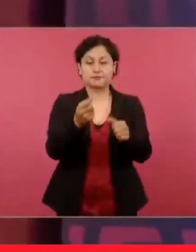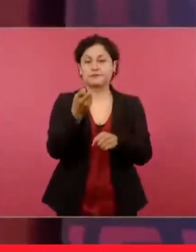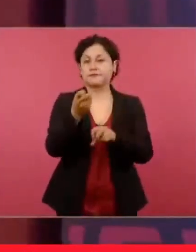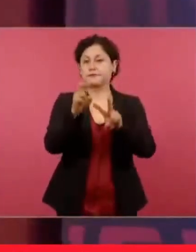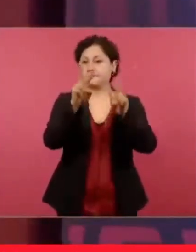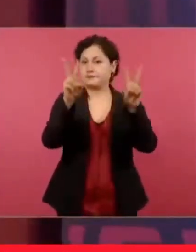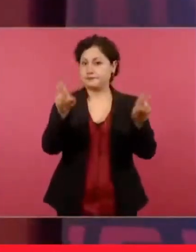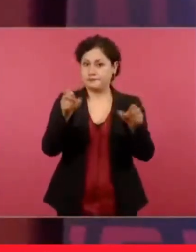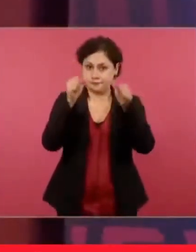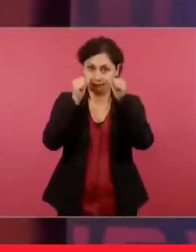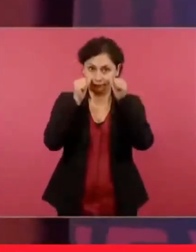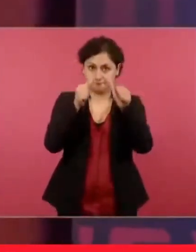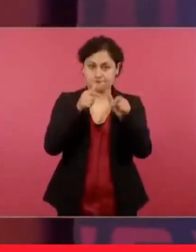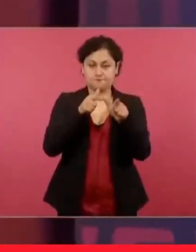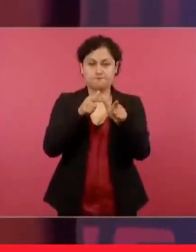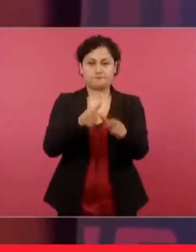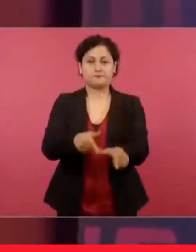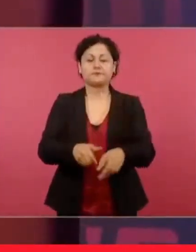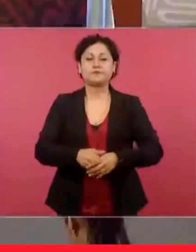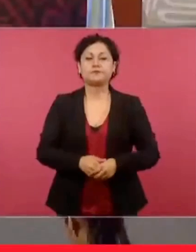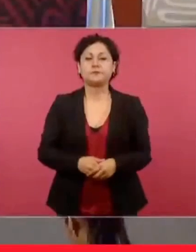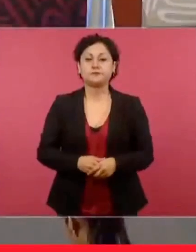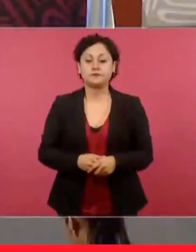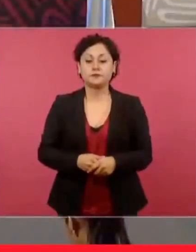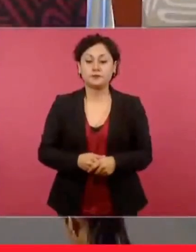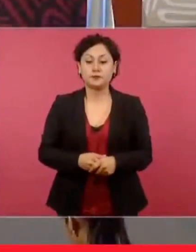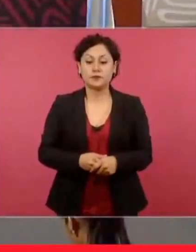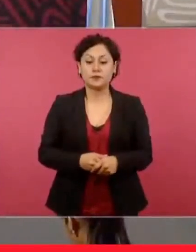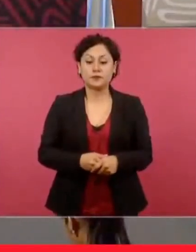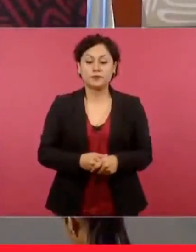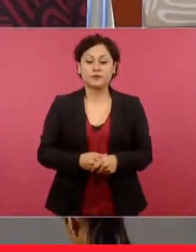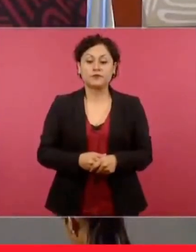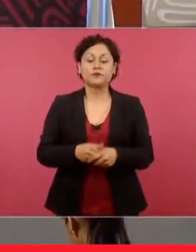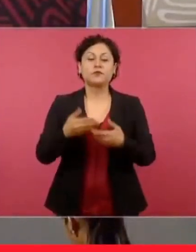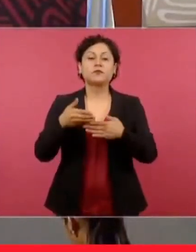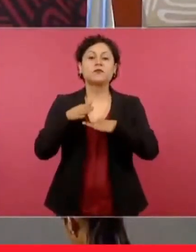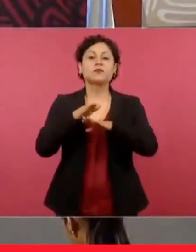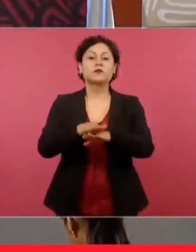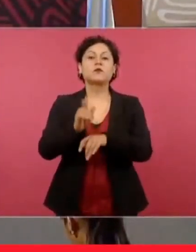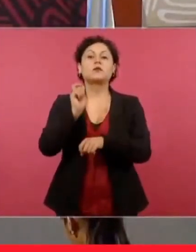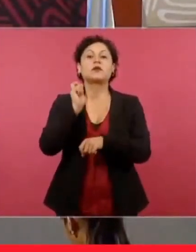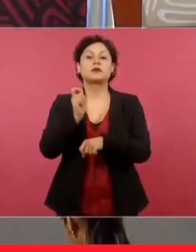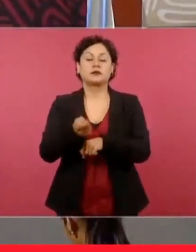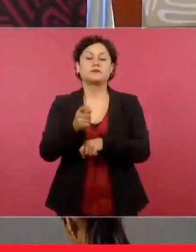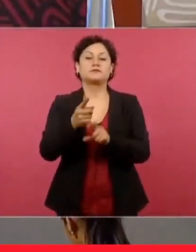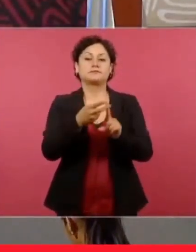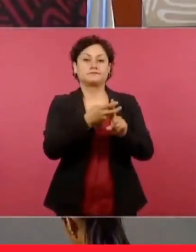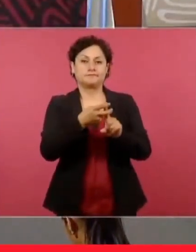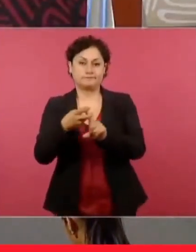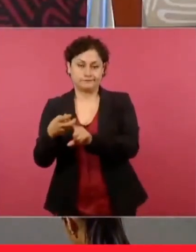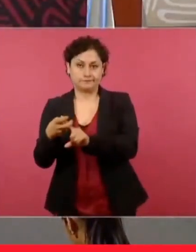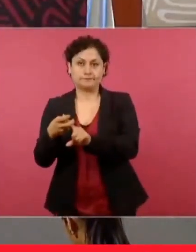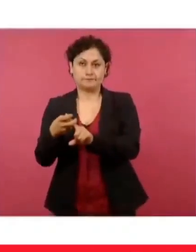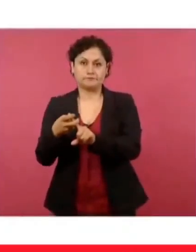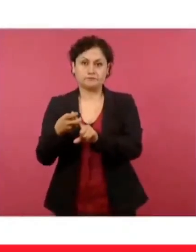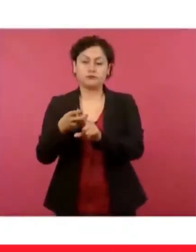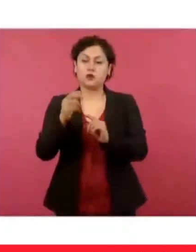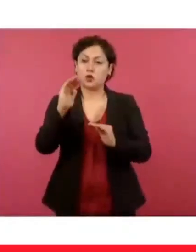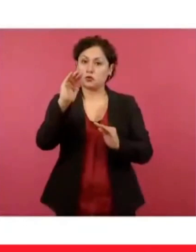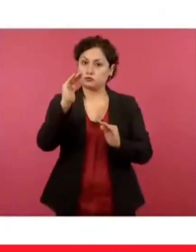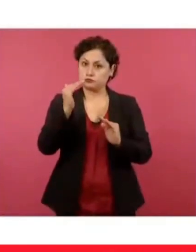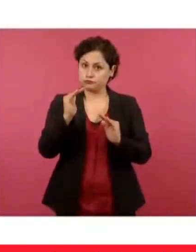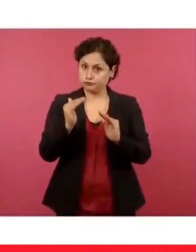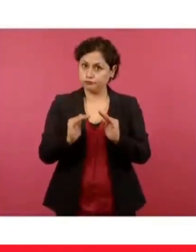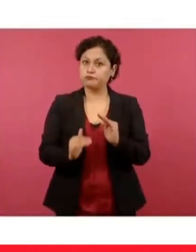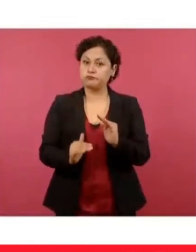tipo de delitos adelante en el caso de secuestro disminuyó eh desde el inicio